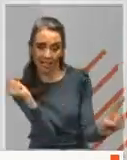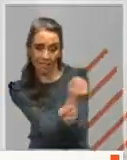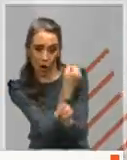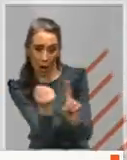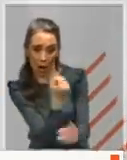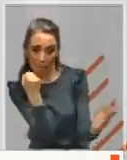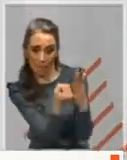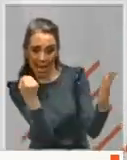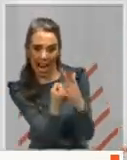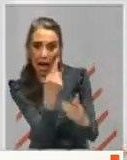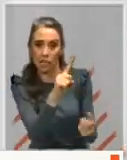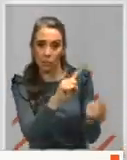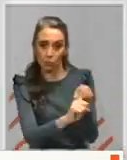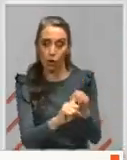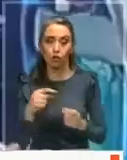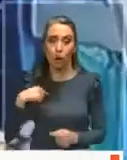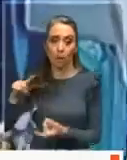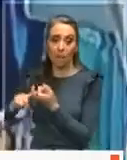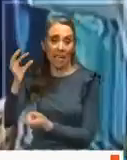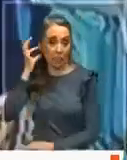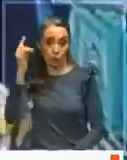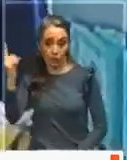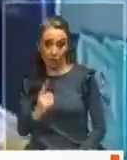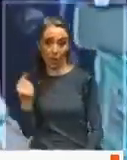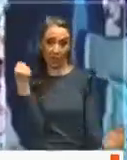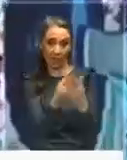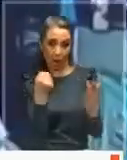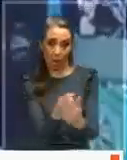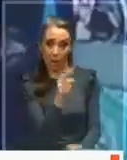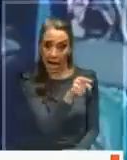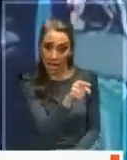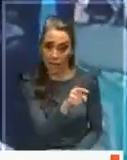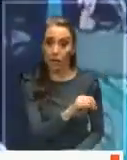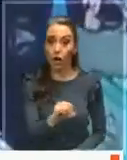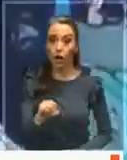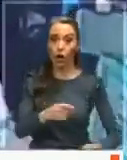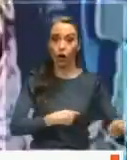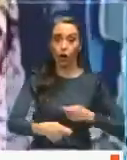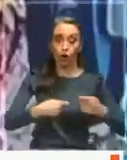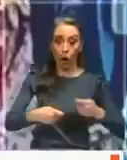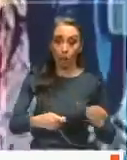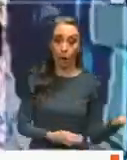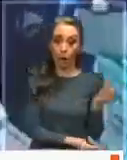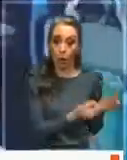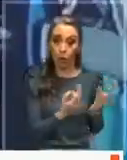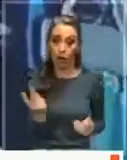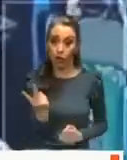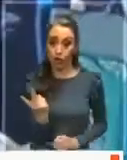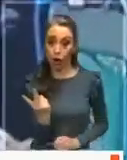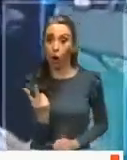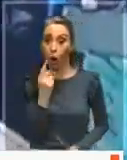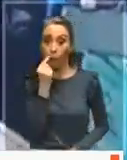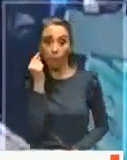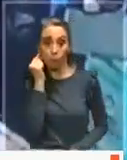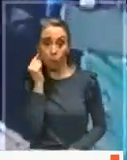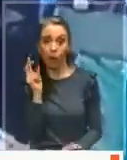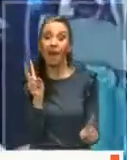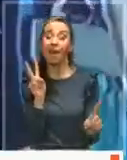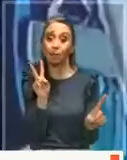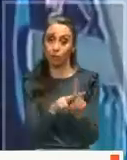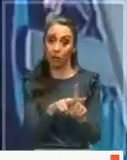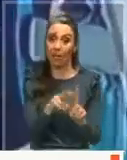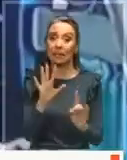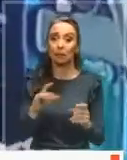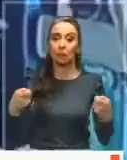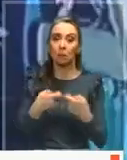lo que llegara, que su mujer le iba a pegar a ella. Sin embargo, otros comerciantes nos cuentan que la pareja agresora es conflictiva